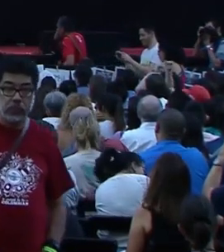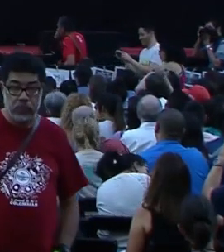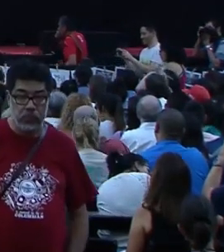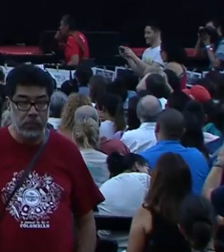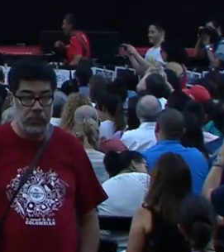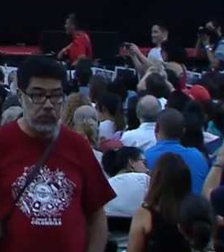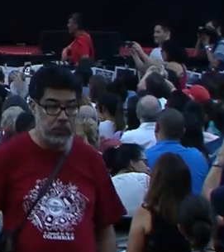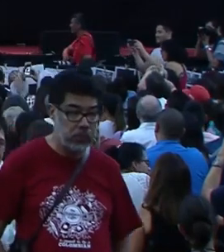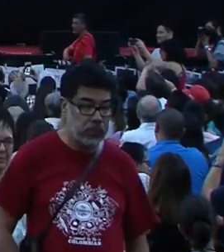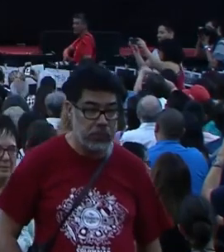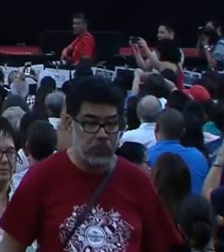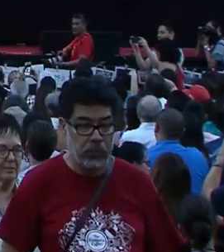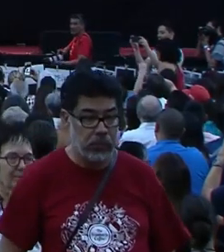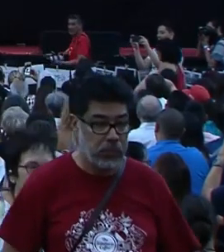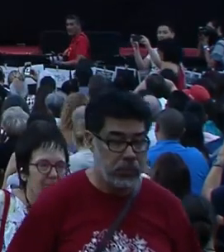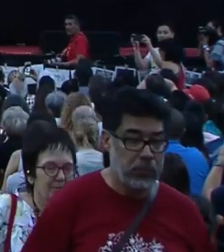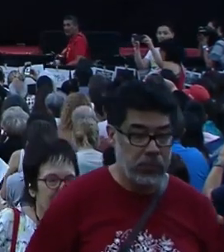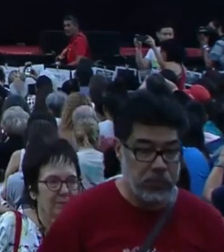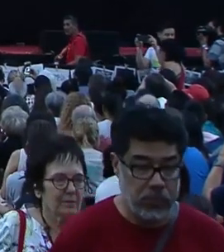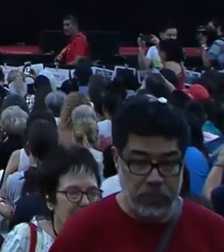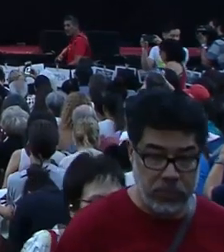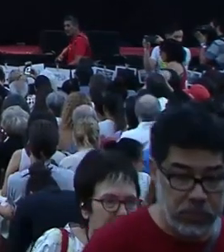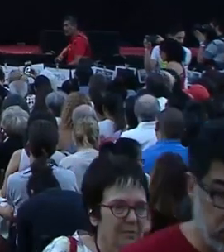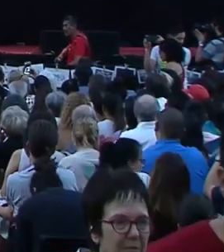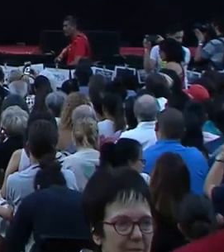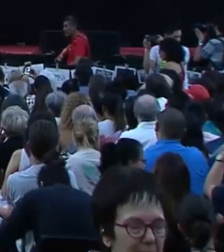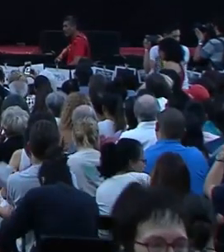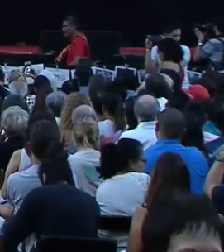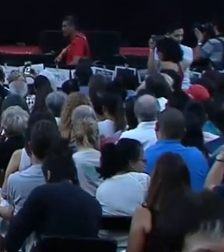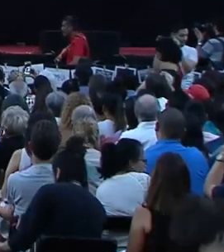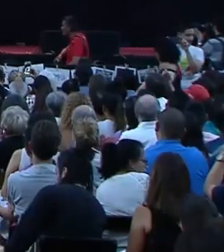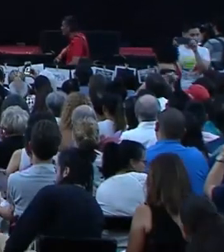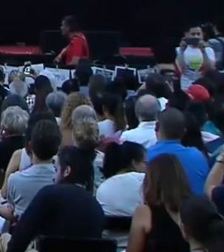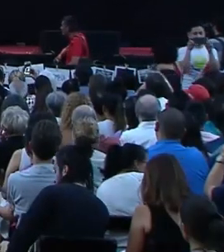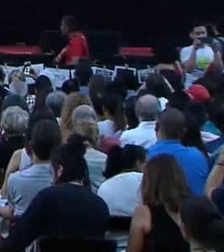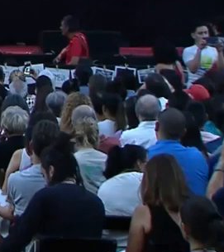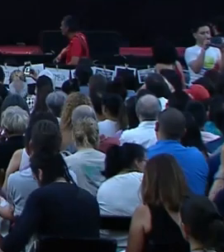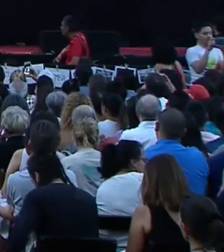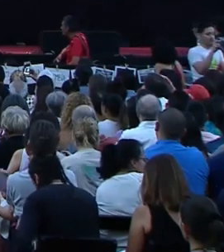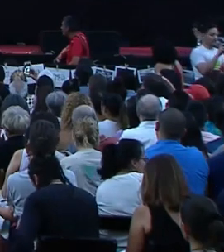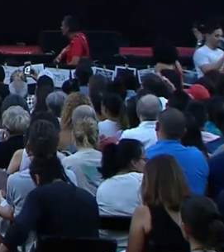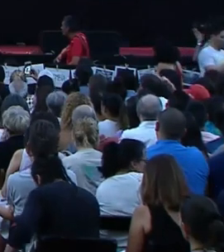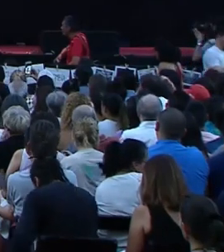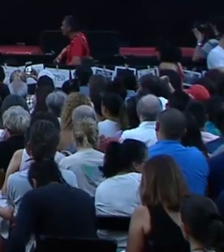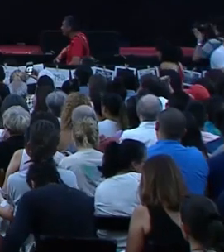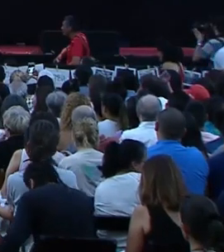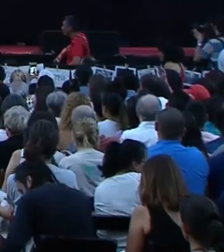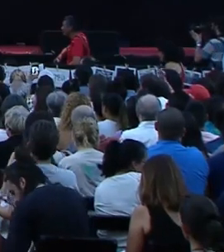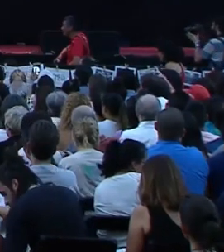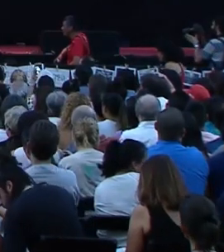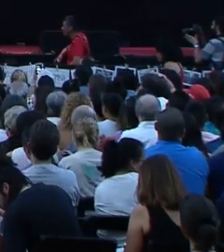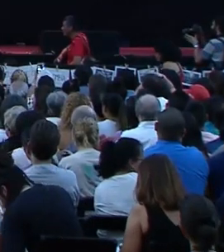Tres años y medio en los que hemos cometido errores, sin duda, como todos. Pero en los que no nos hemos